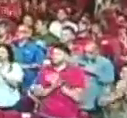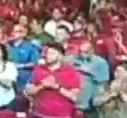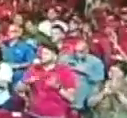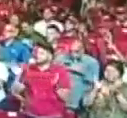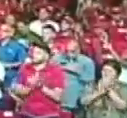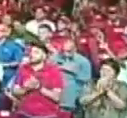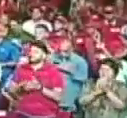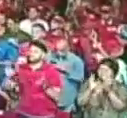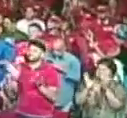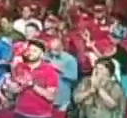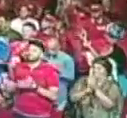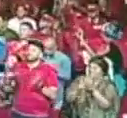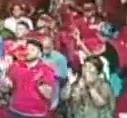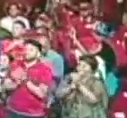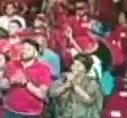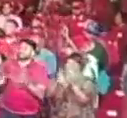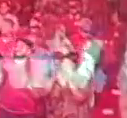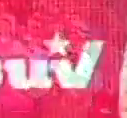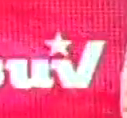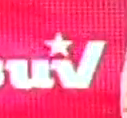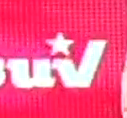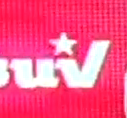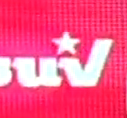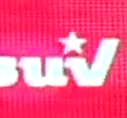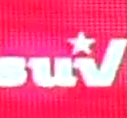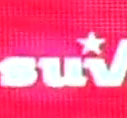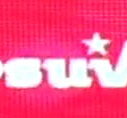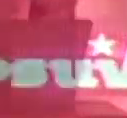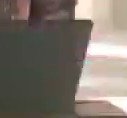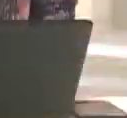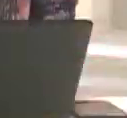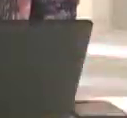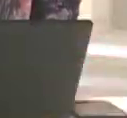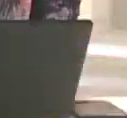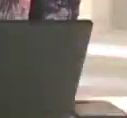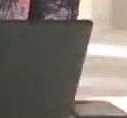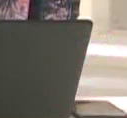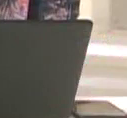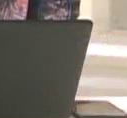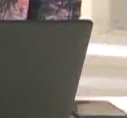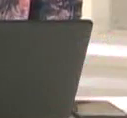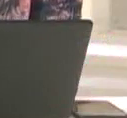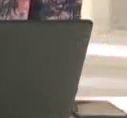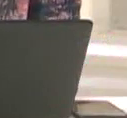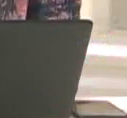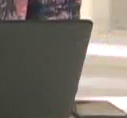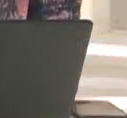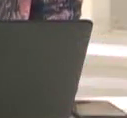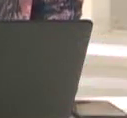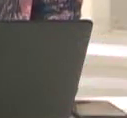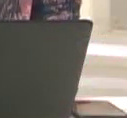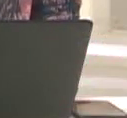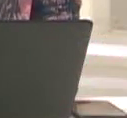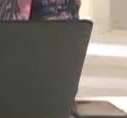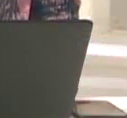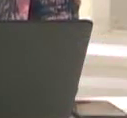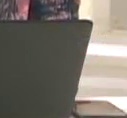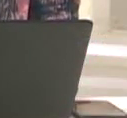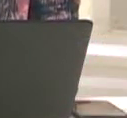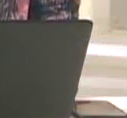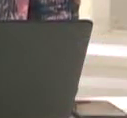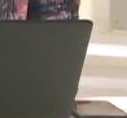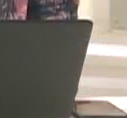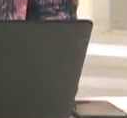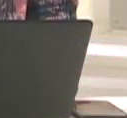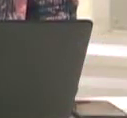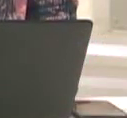el mañana. Mi bandera es mi orgullo, es mujer venezolana. Durante este encuentro, el presidente de la Tolda Roja, Nicolás Maduro,